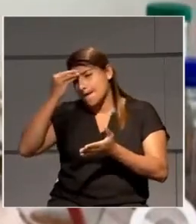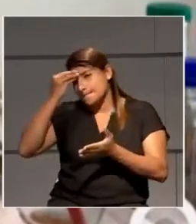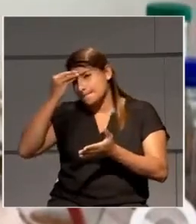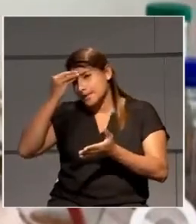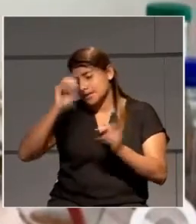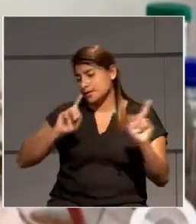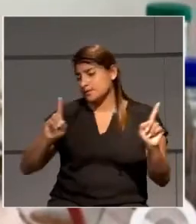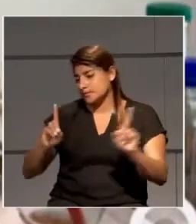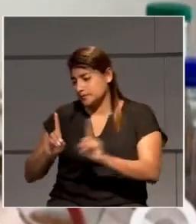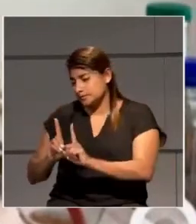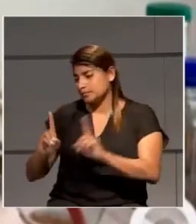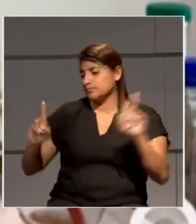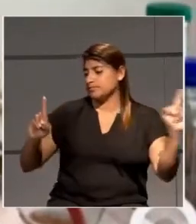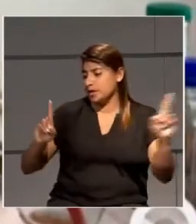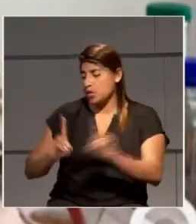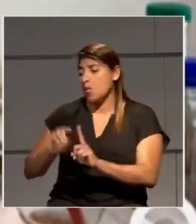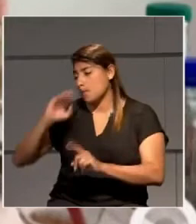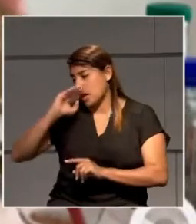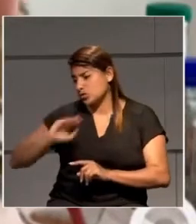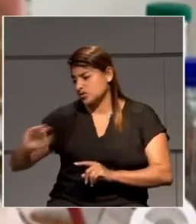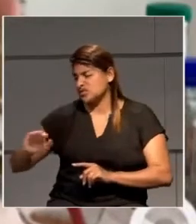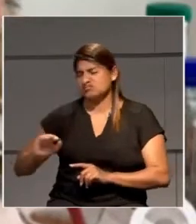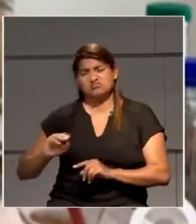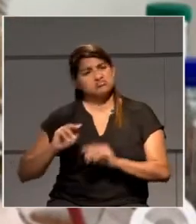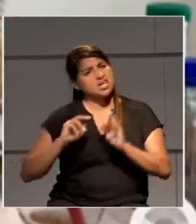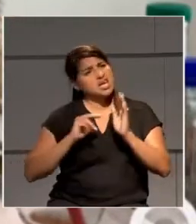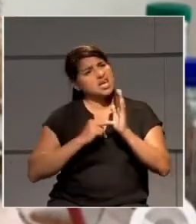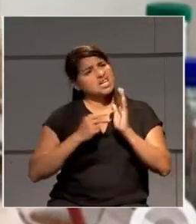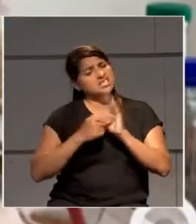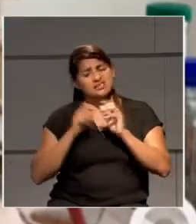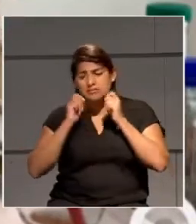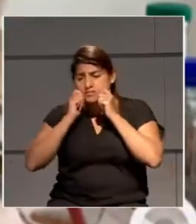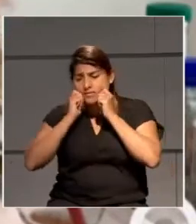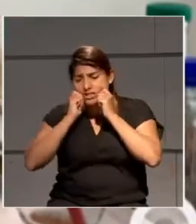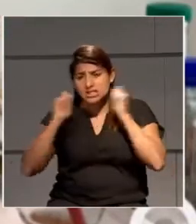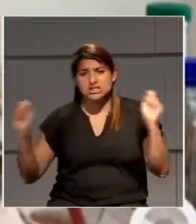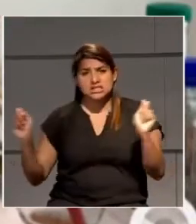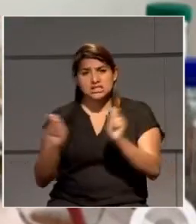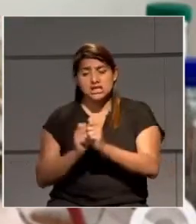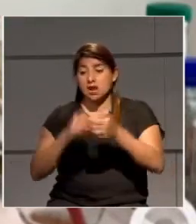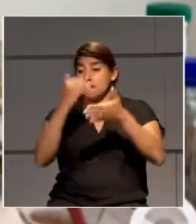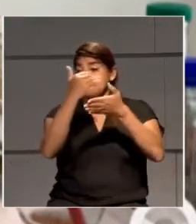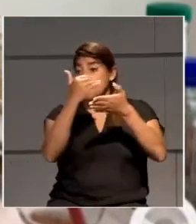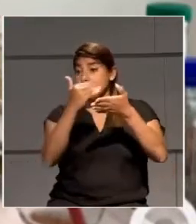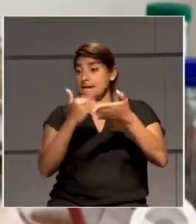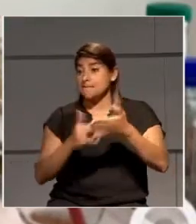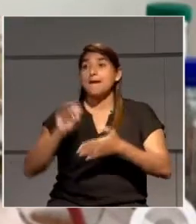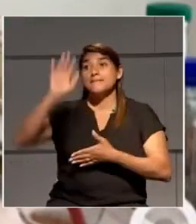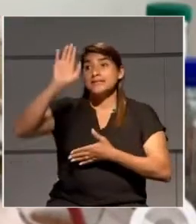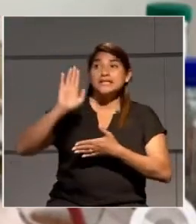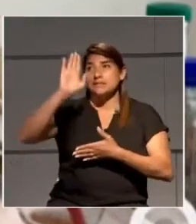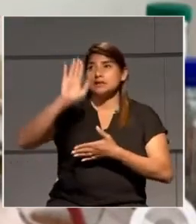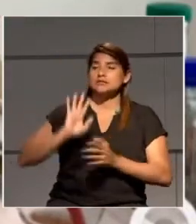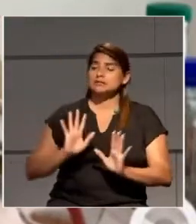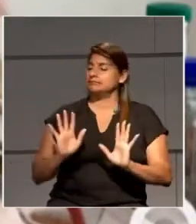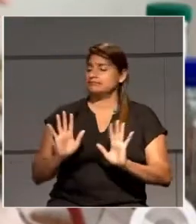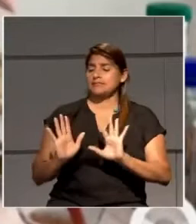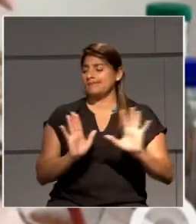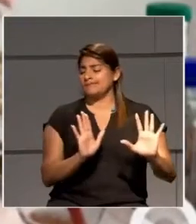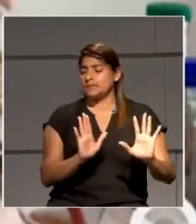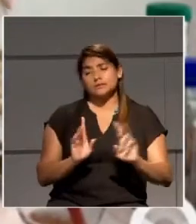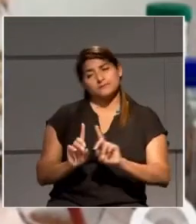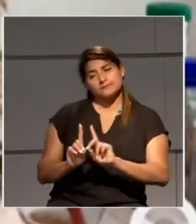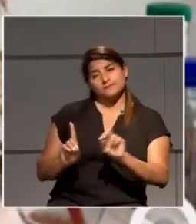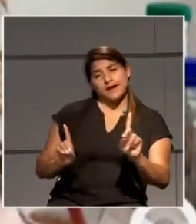completamente presentes con ustedes. ¿Cómo presentes? Sí. Como eso, cuando pasan la lista. Bueno, no,